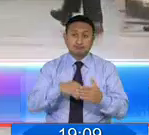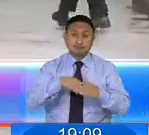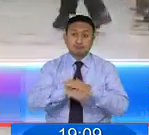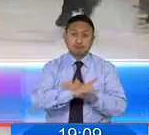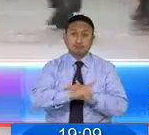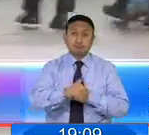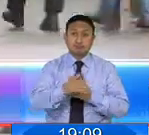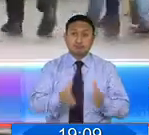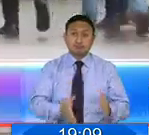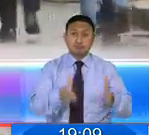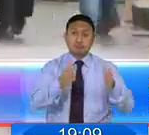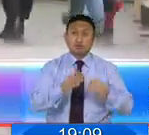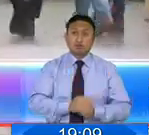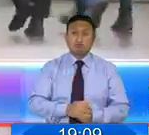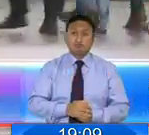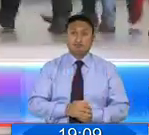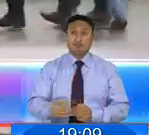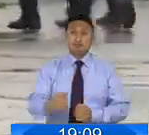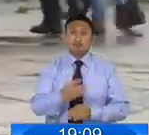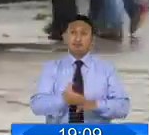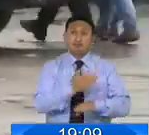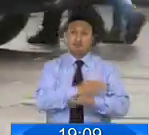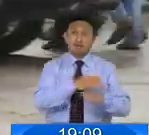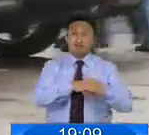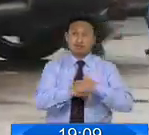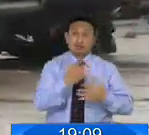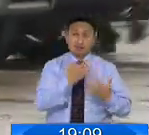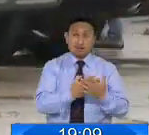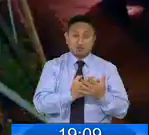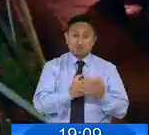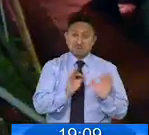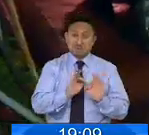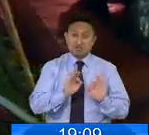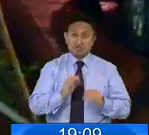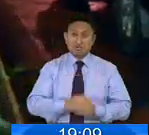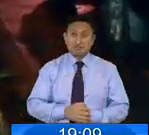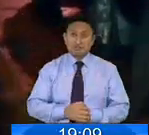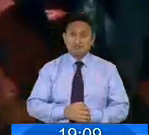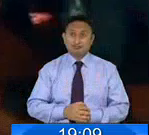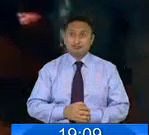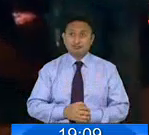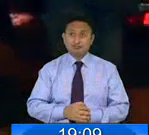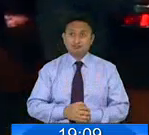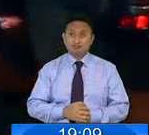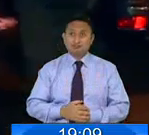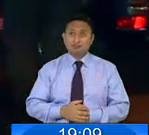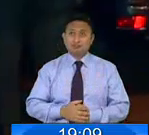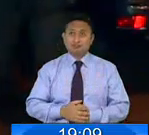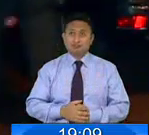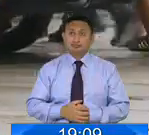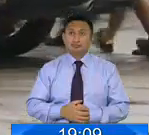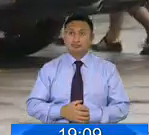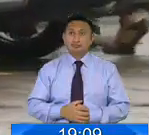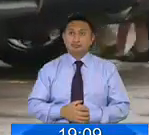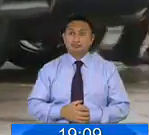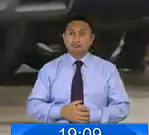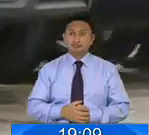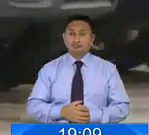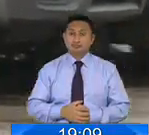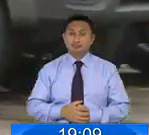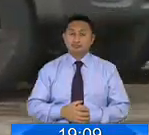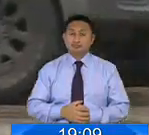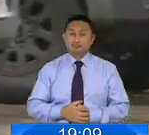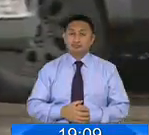de flagrancia. Ninguno tiene antecedentes. Hasta el aguacero de ayer. Informó